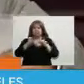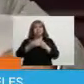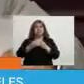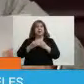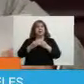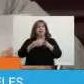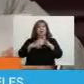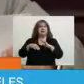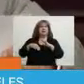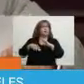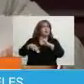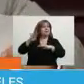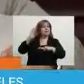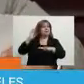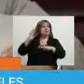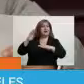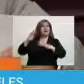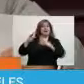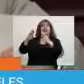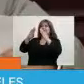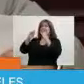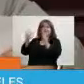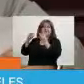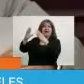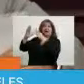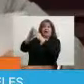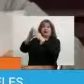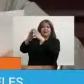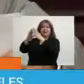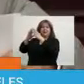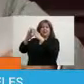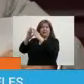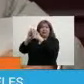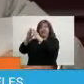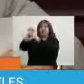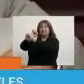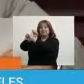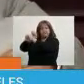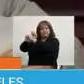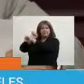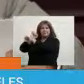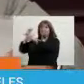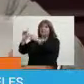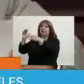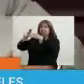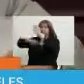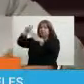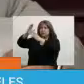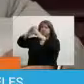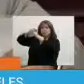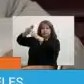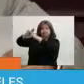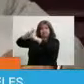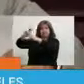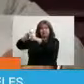allá del plan de obras y refacción de unidades penitenciarias cuyas licitaciones ya